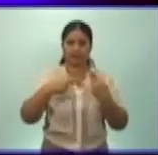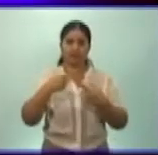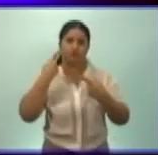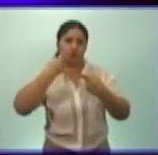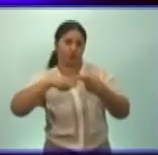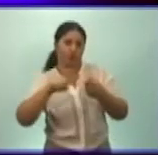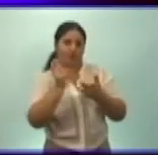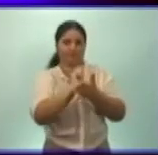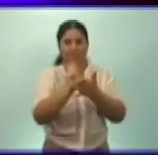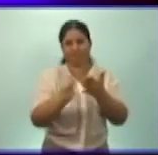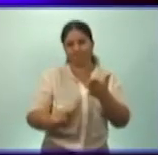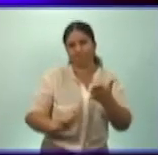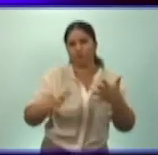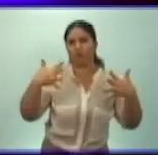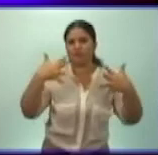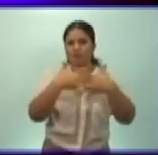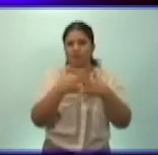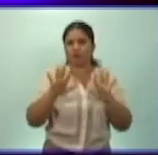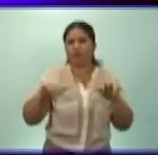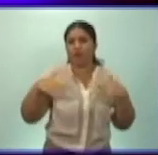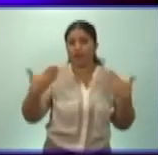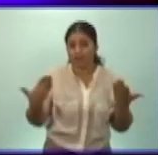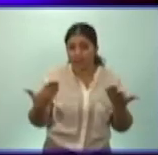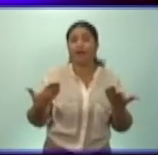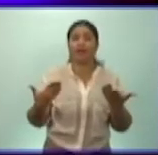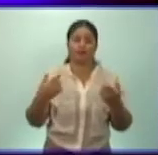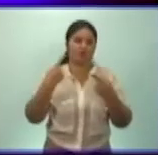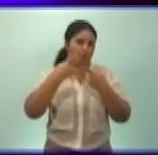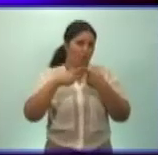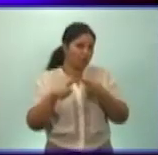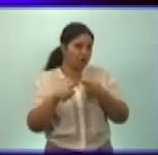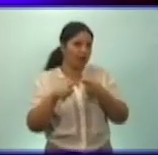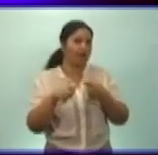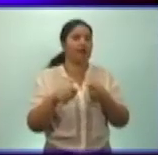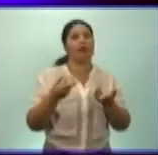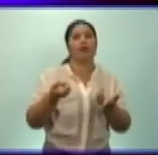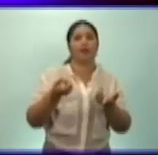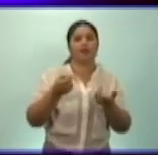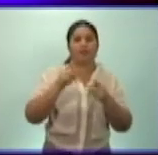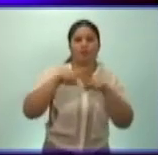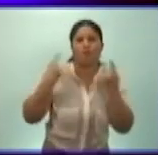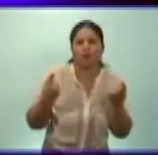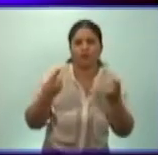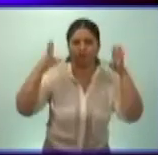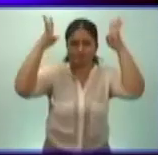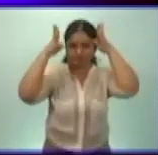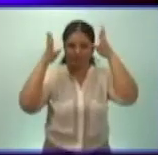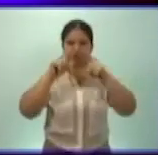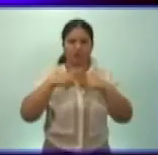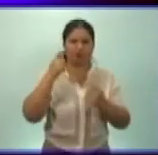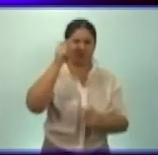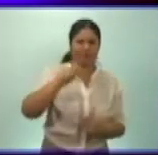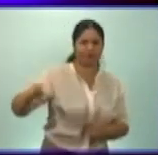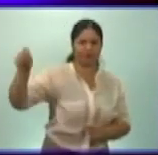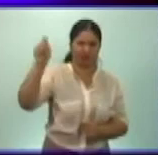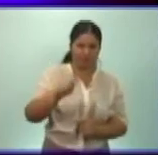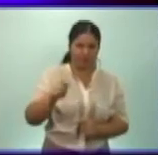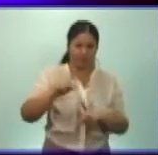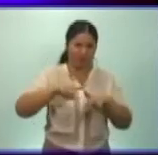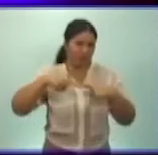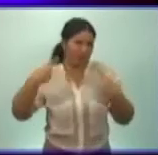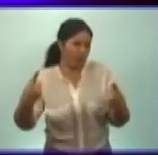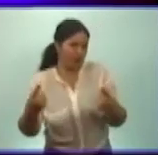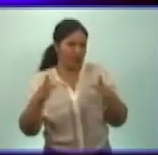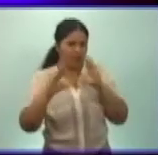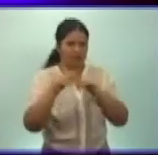la suspensión de esta obra. ¿Por qué lo habrá suspendido el rey? Veamos entonces qué le plantea Molière en